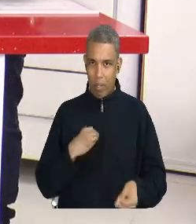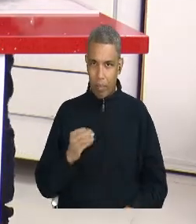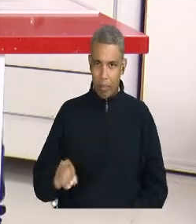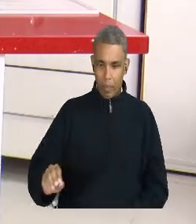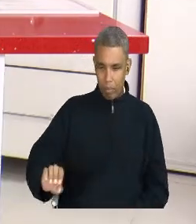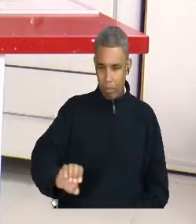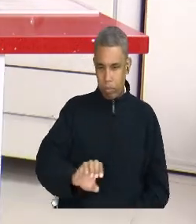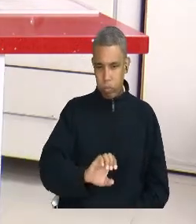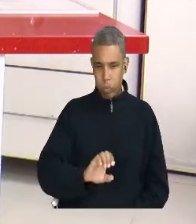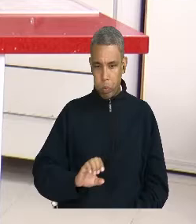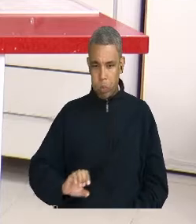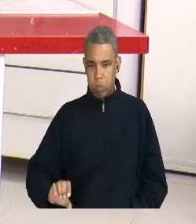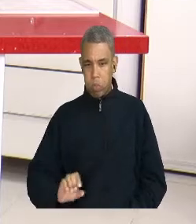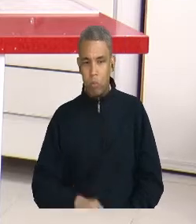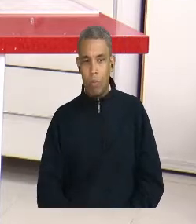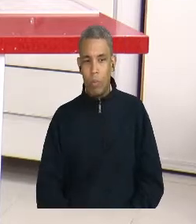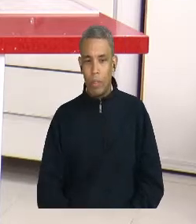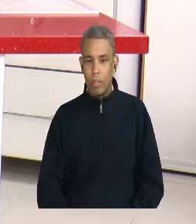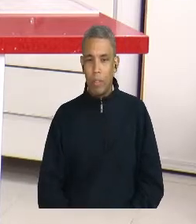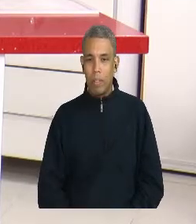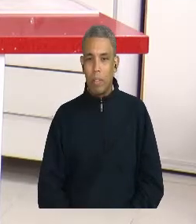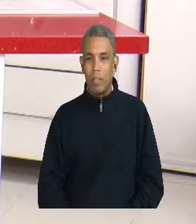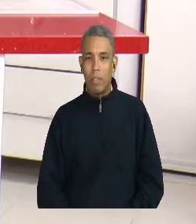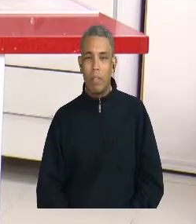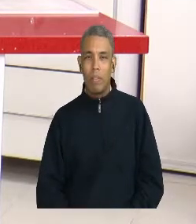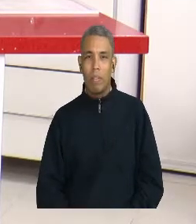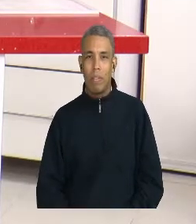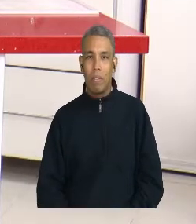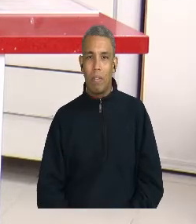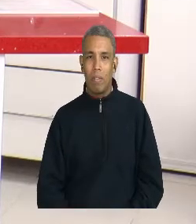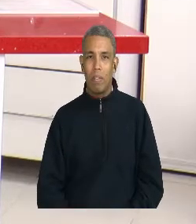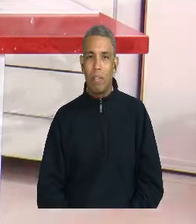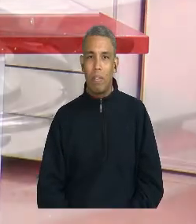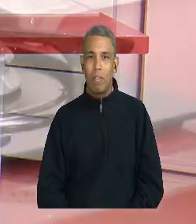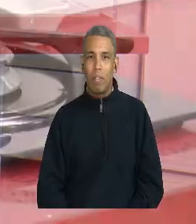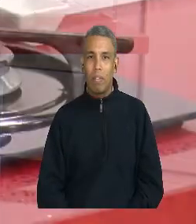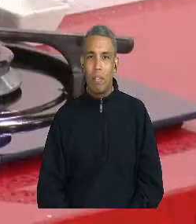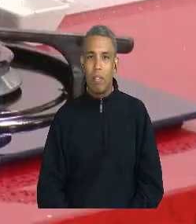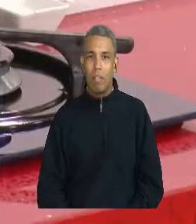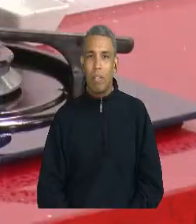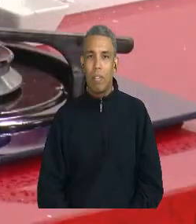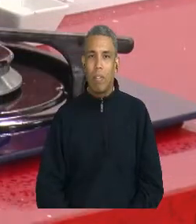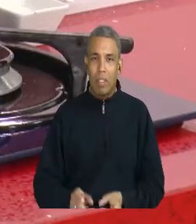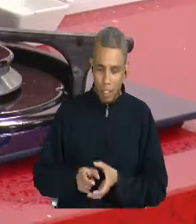Vale. Entonces, llevemos a nuestra temperatura, miramos con una papita.